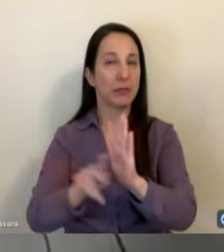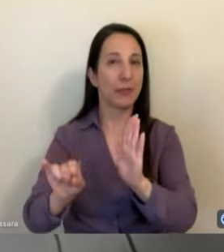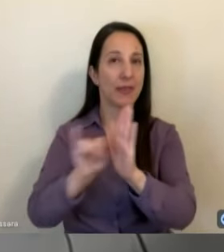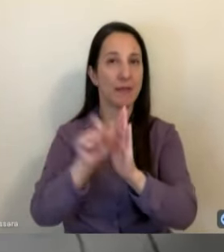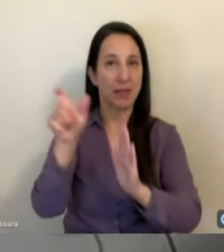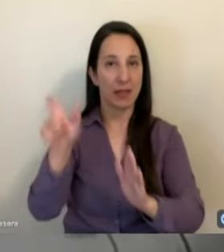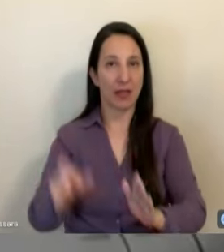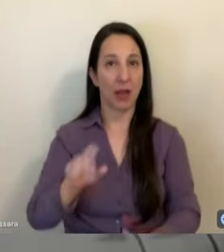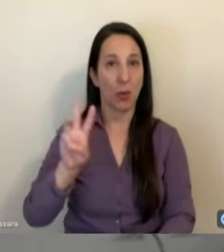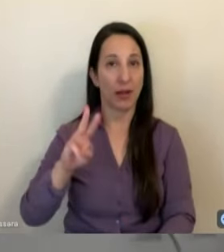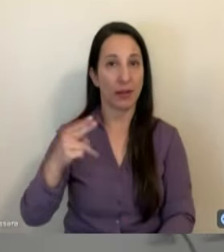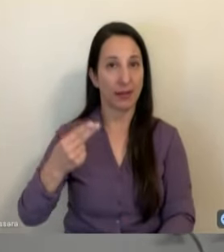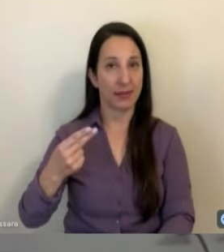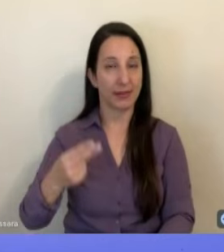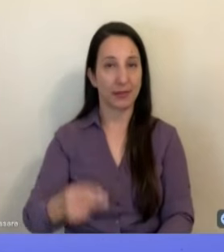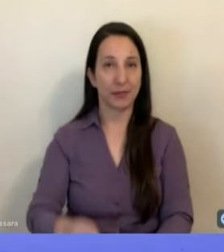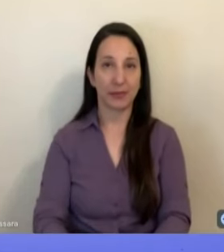Hernández.